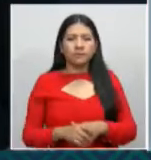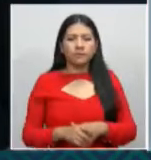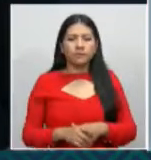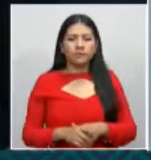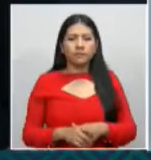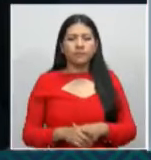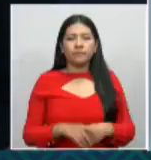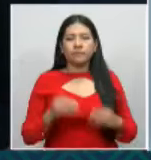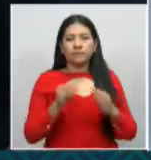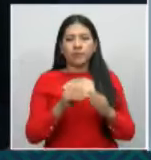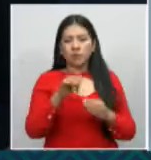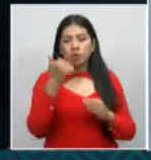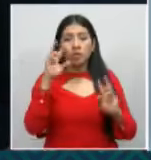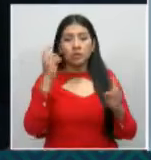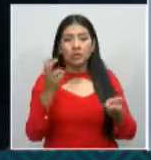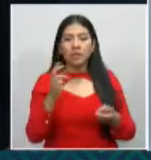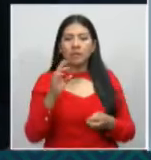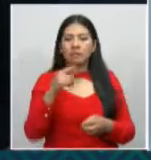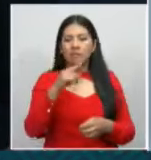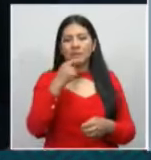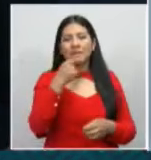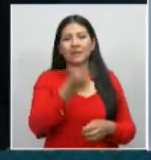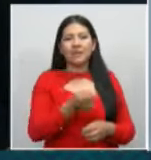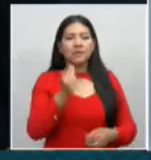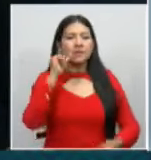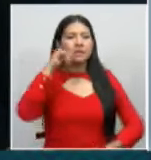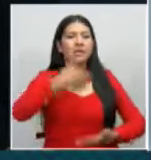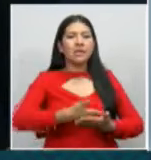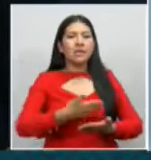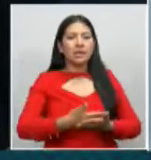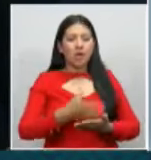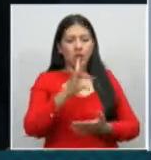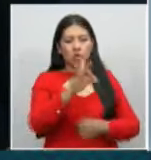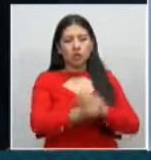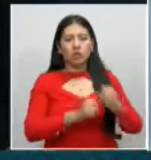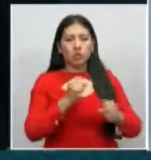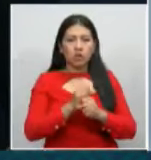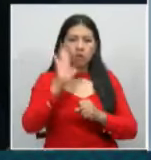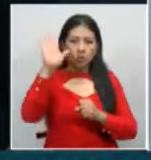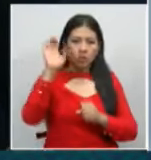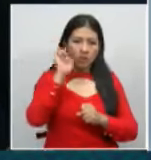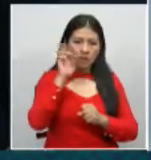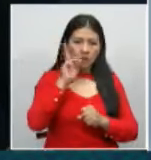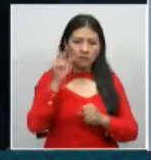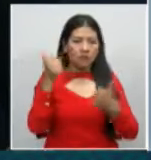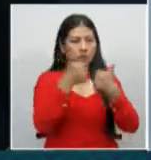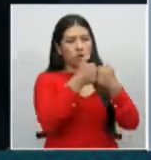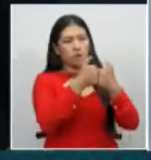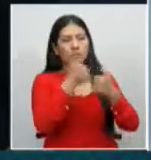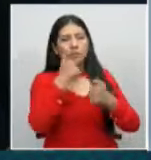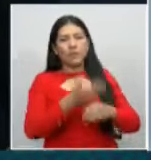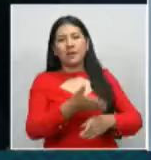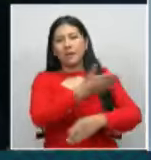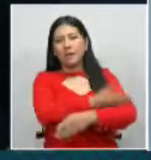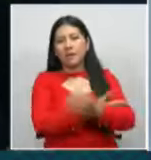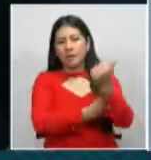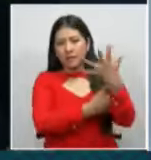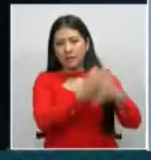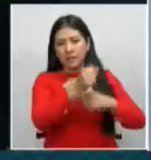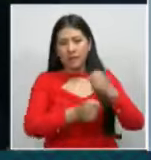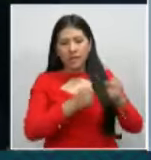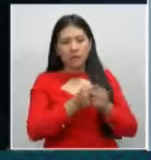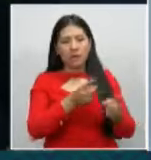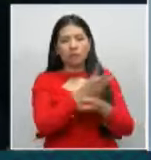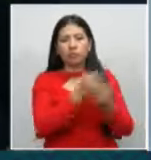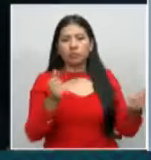hija del expresidente Evo Morales y, por supuesto, también una relación en informe de los bloqueos que se han registrado en